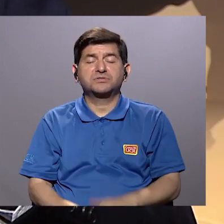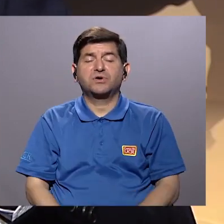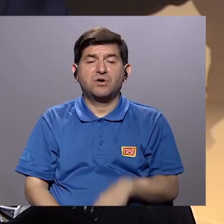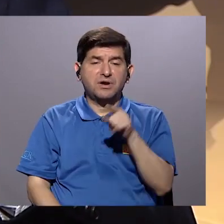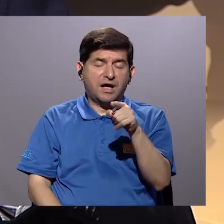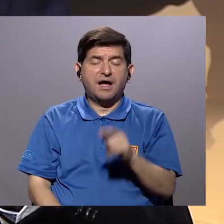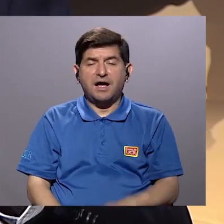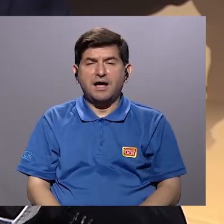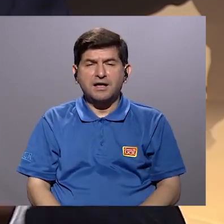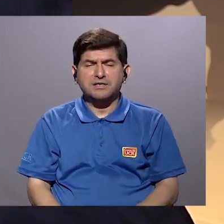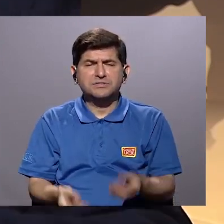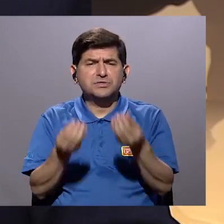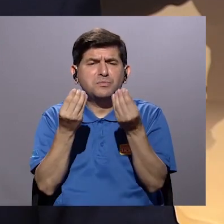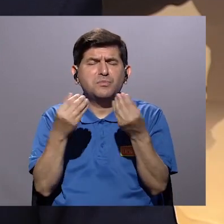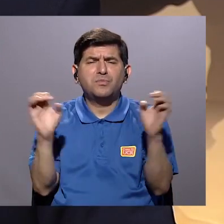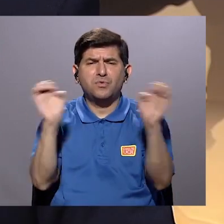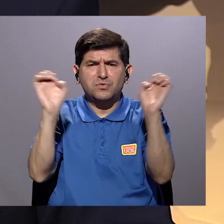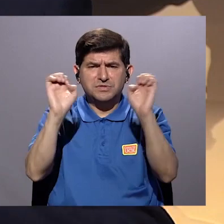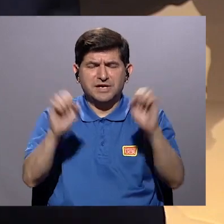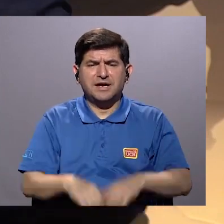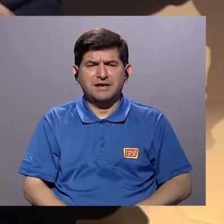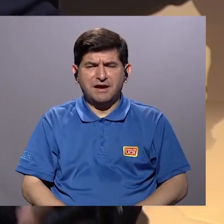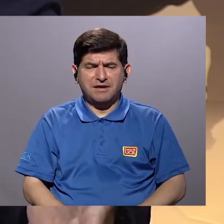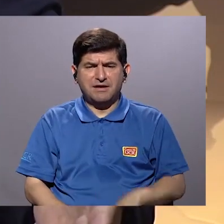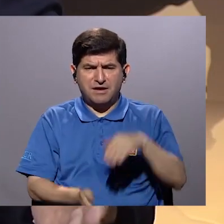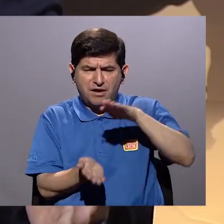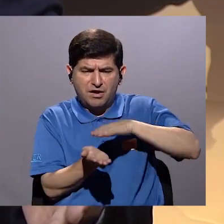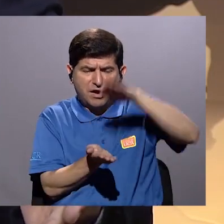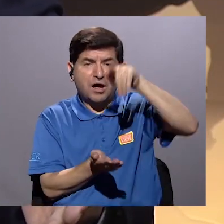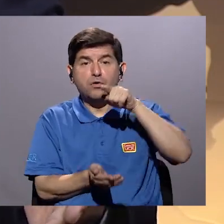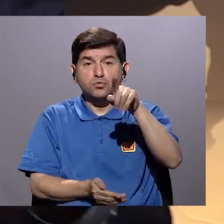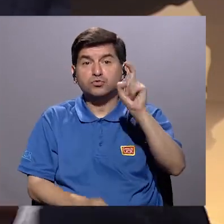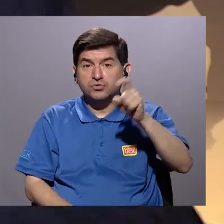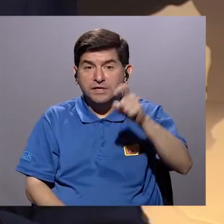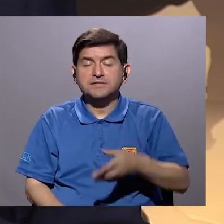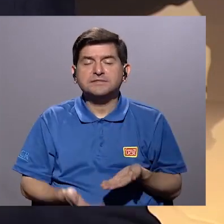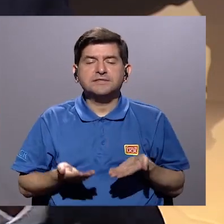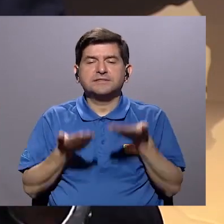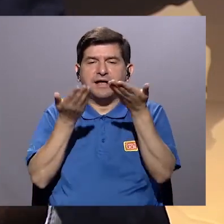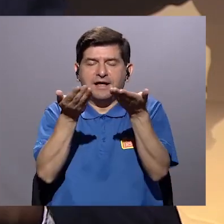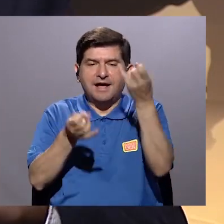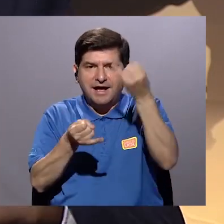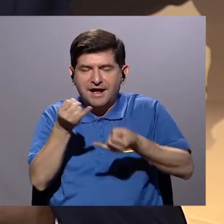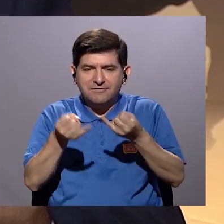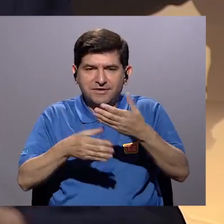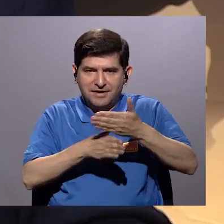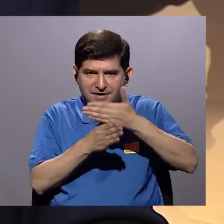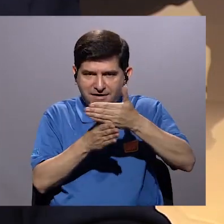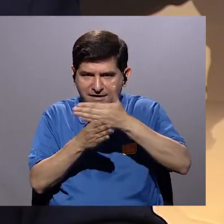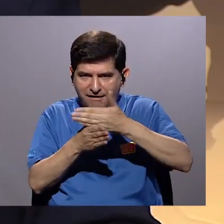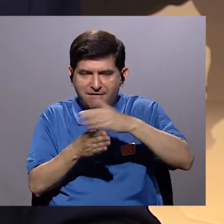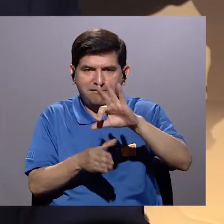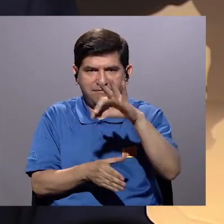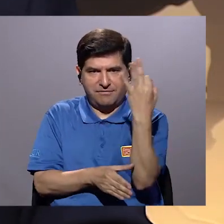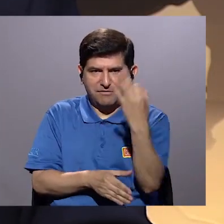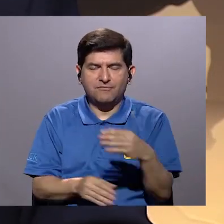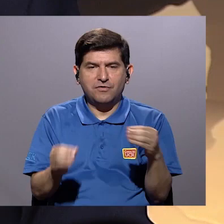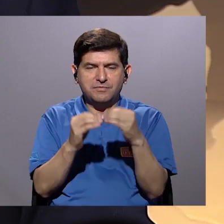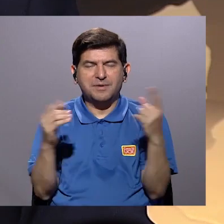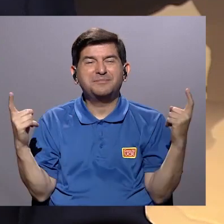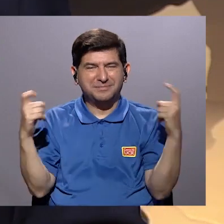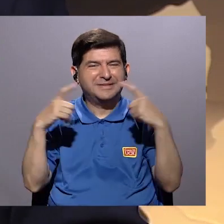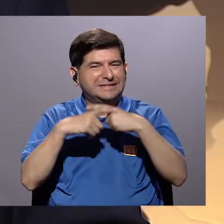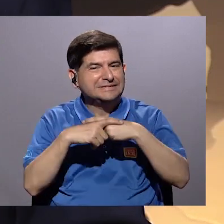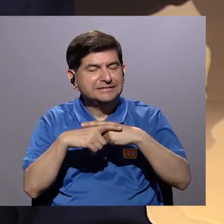usted tenga, y si alguien tiene energía almacenada, puede darle a usted que lo está necesitando en ese momento, y al final se puede compartir de una manera que es más compleja, eso